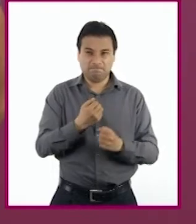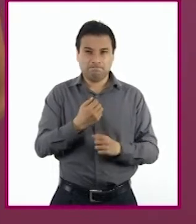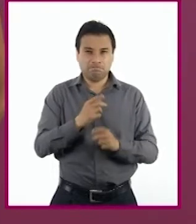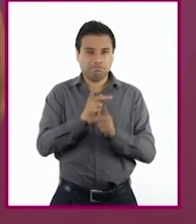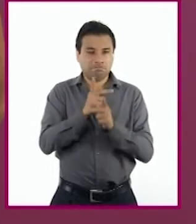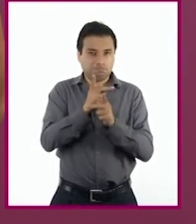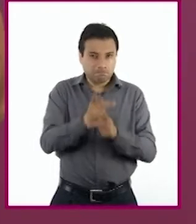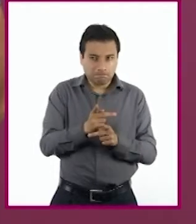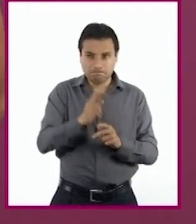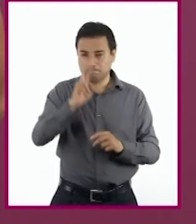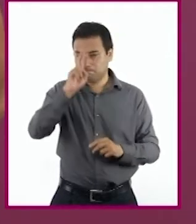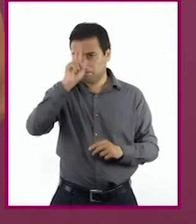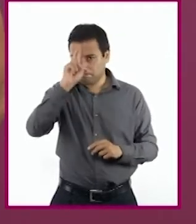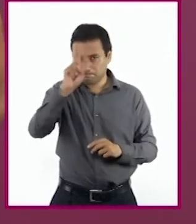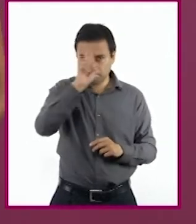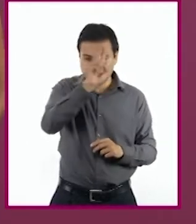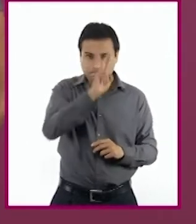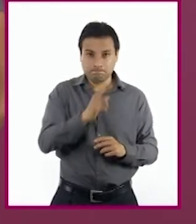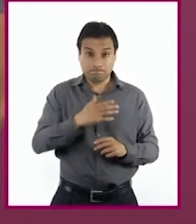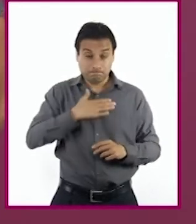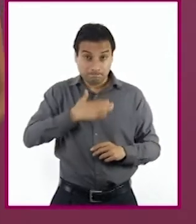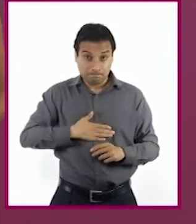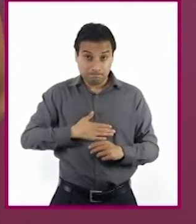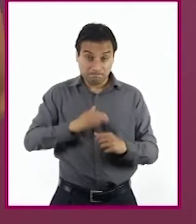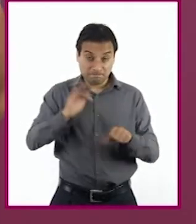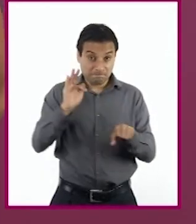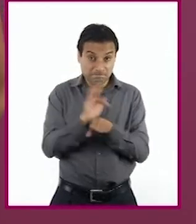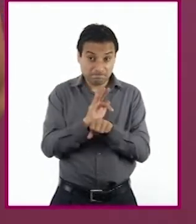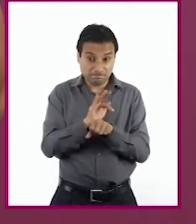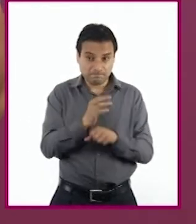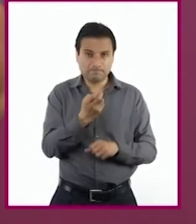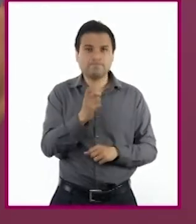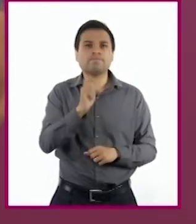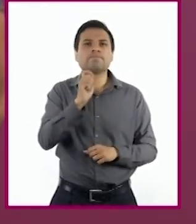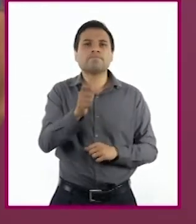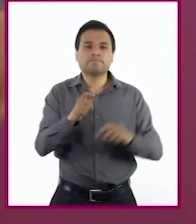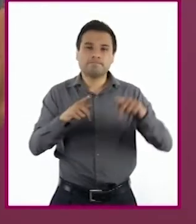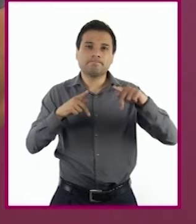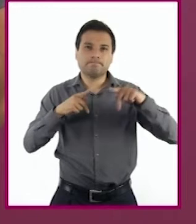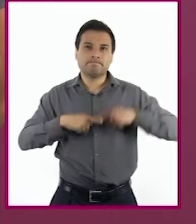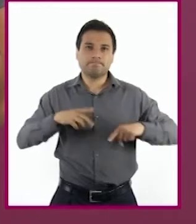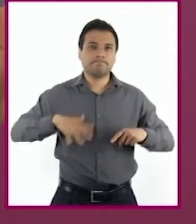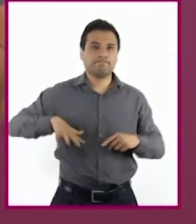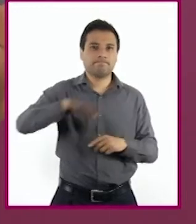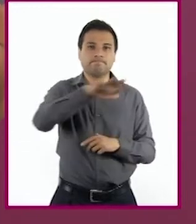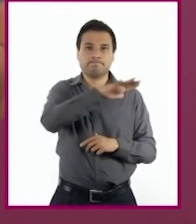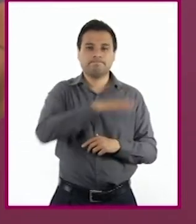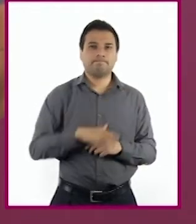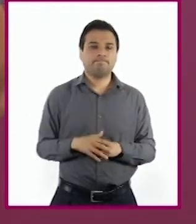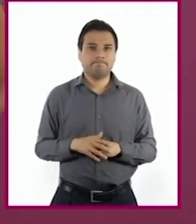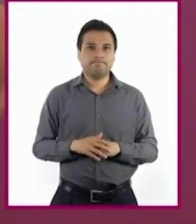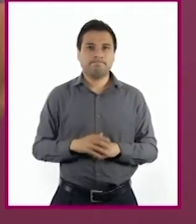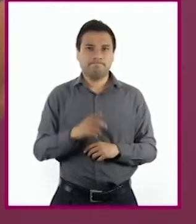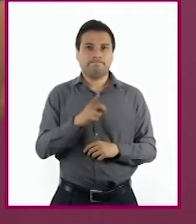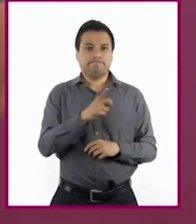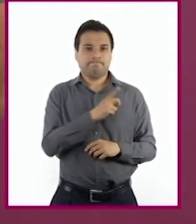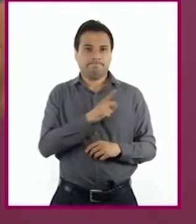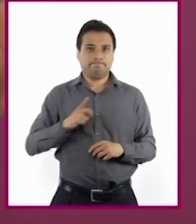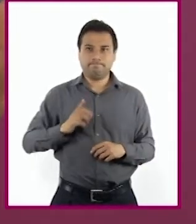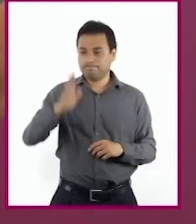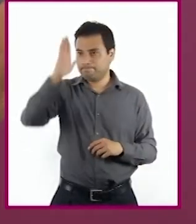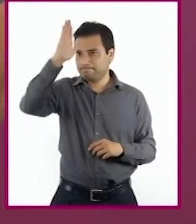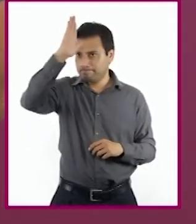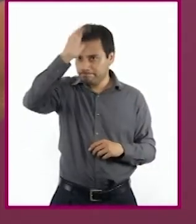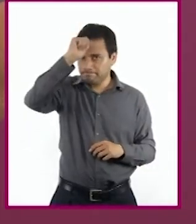que respeta y hace valer la justicia, entonces se trata de una sociedad que buscará tomar acuerdos por medio